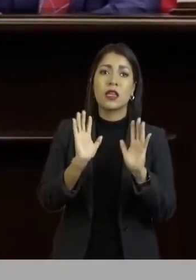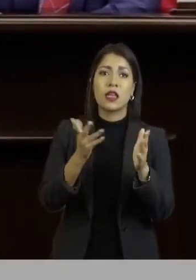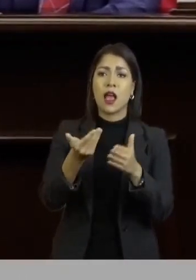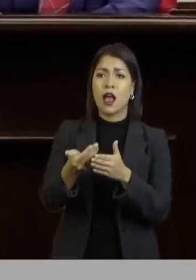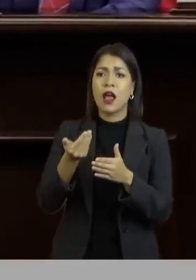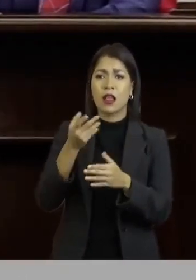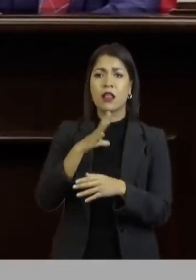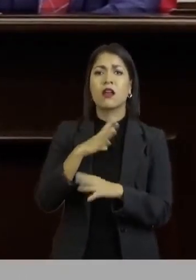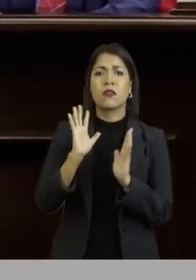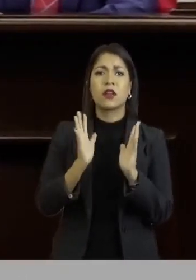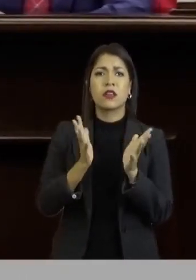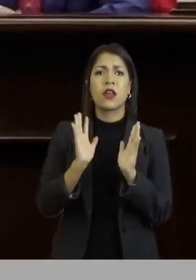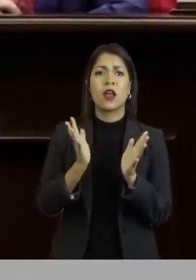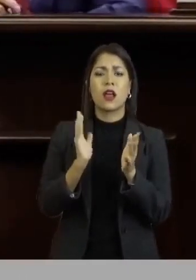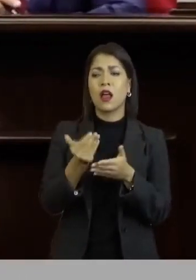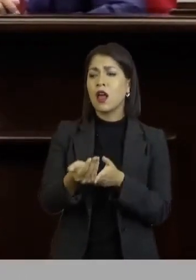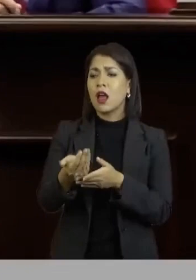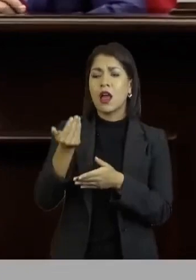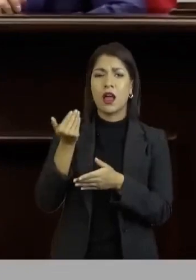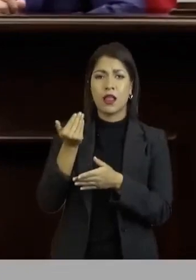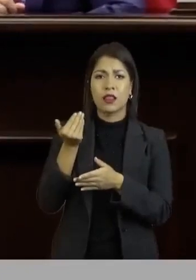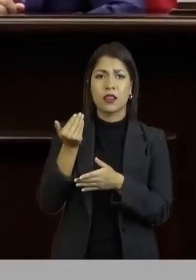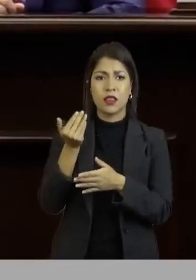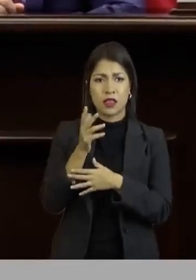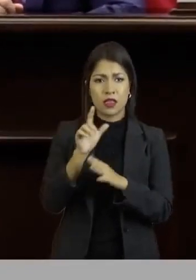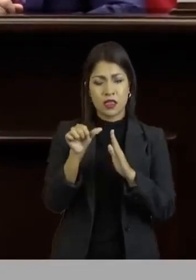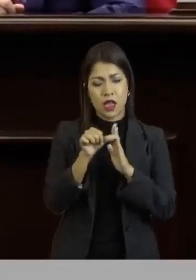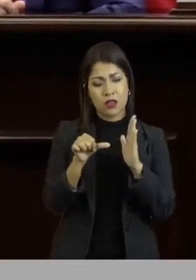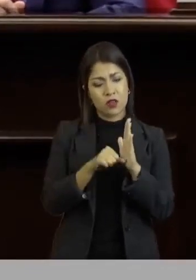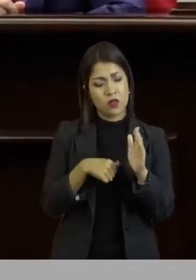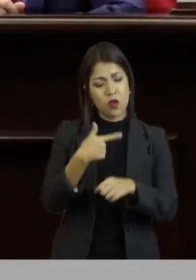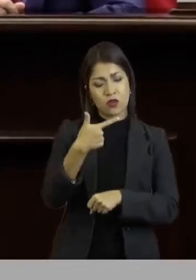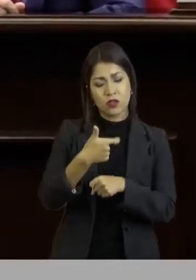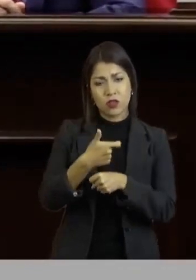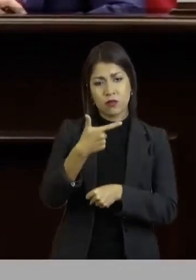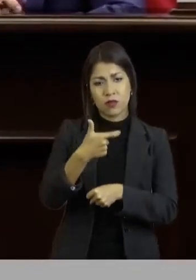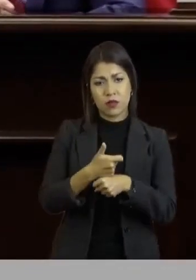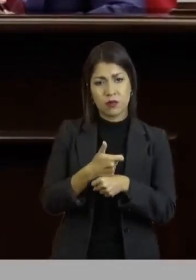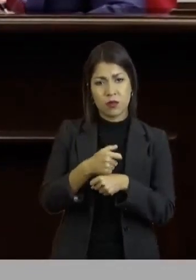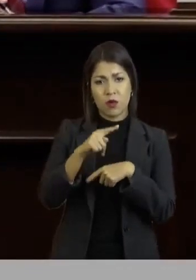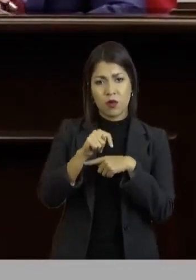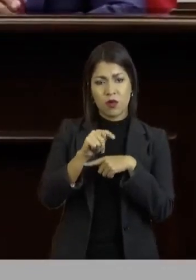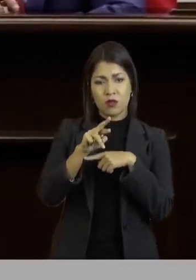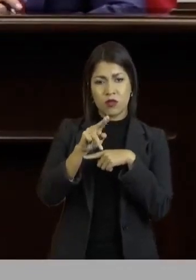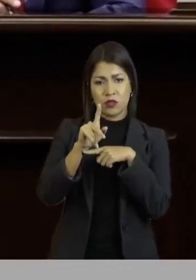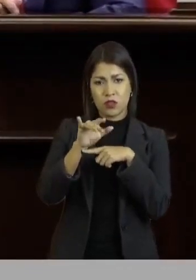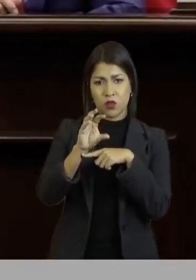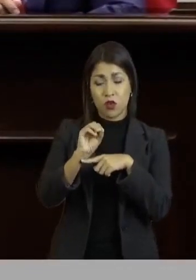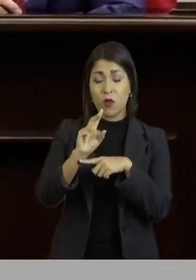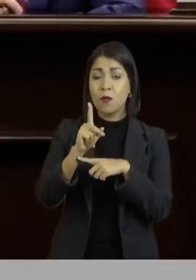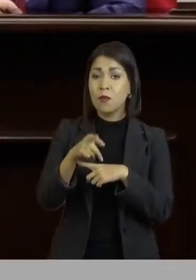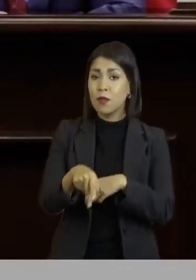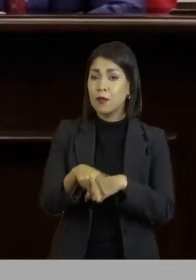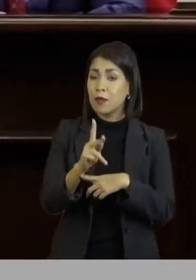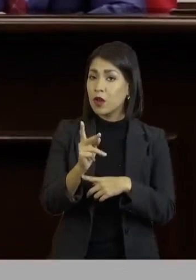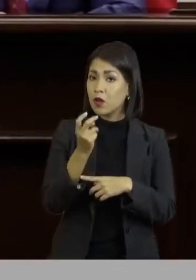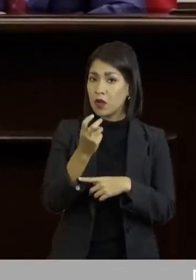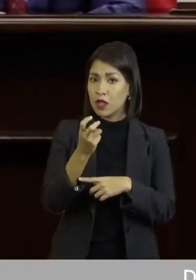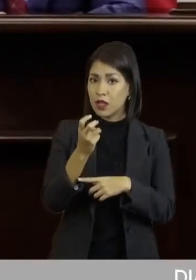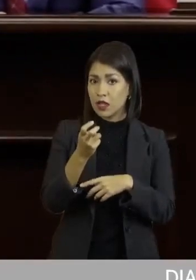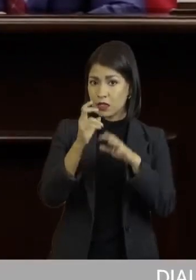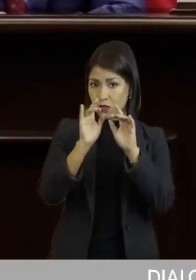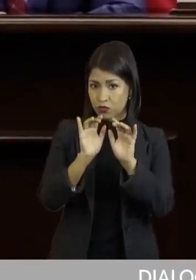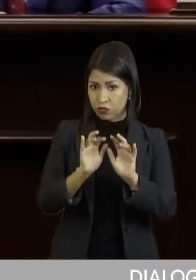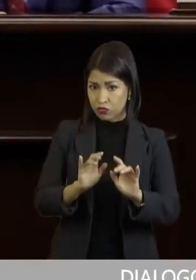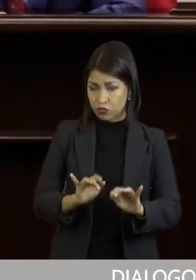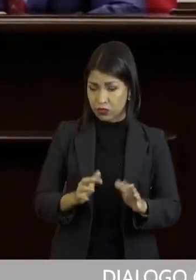existía en el séptimo transitorio. Nada más que el séptimo transitorio finalmente se redactó